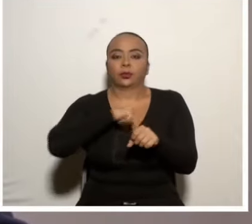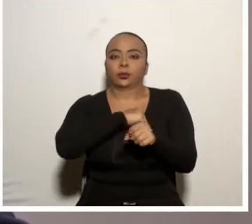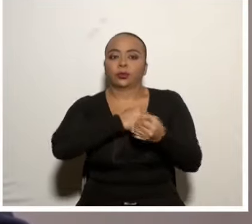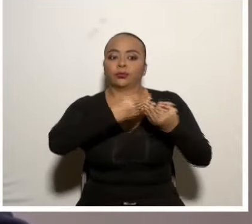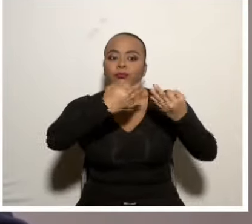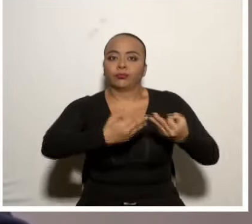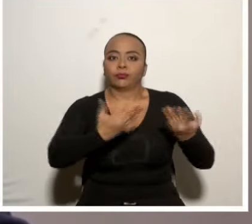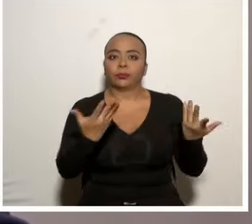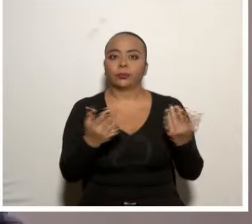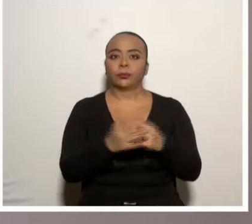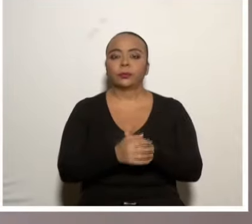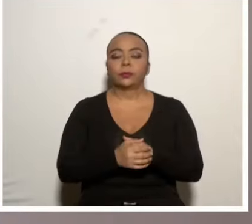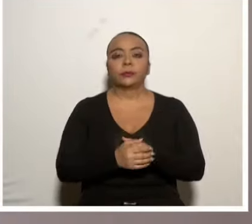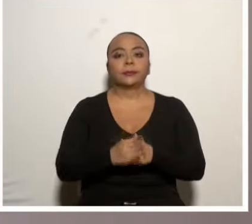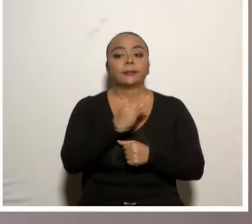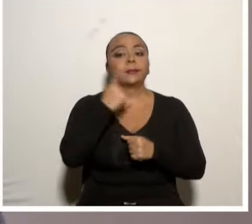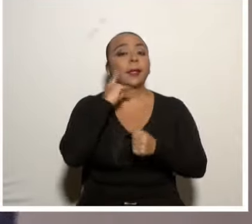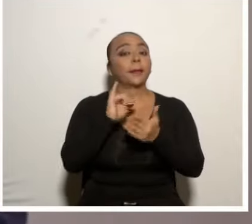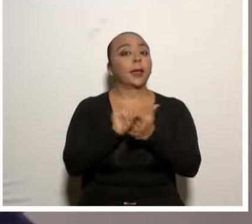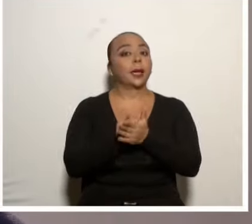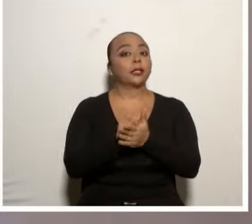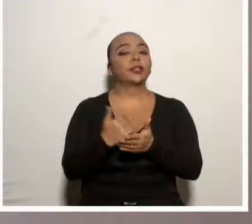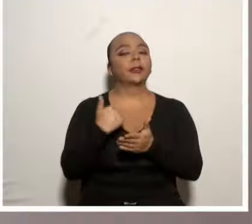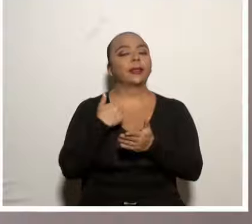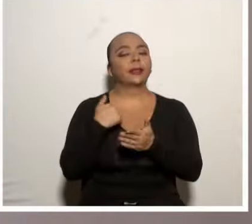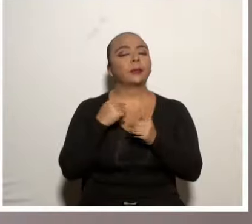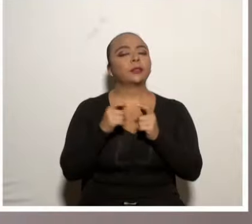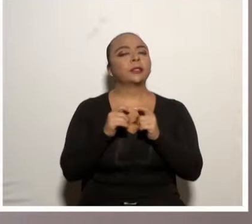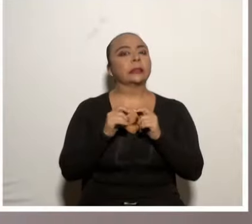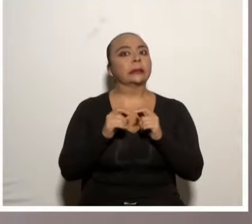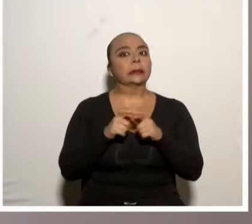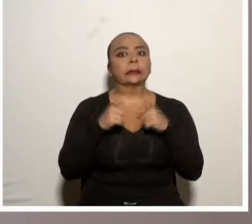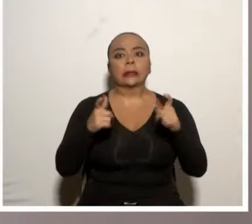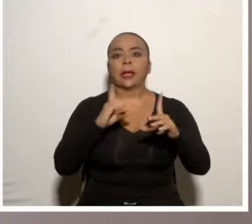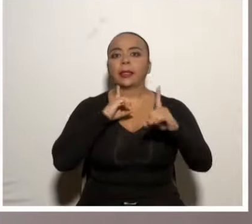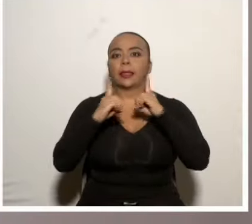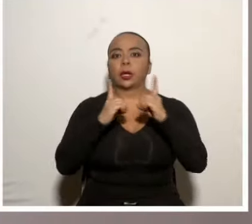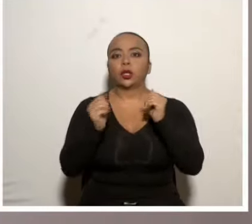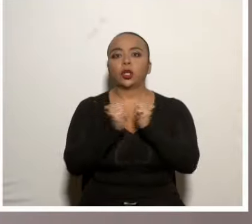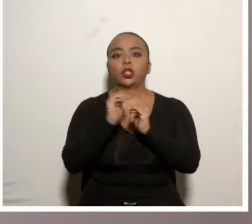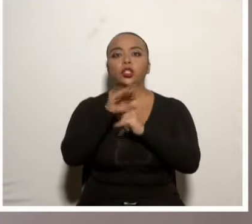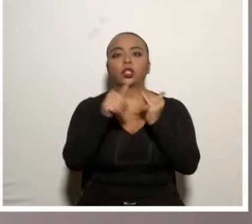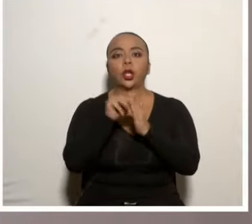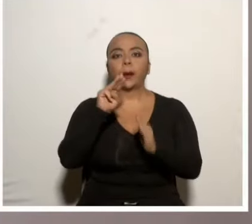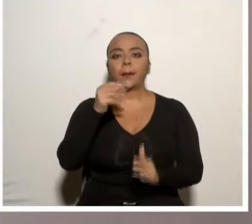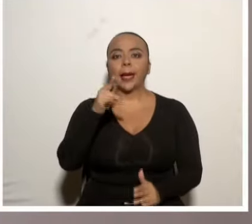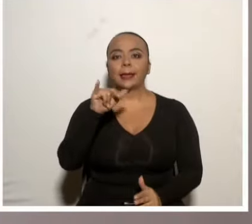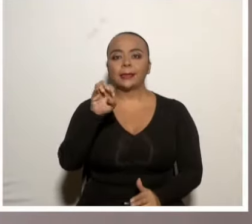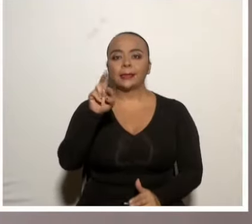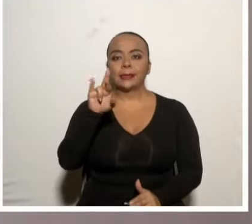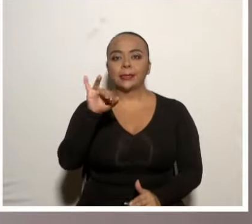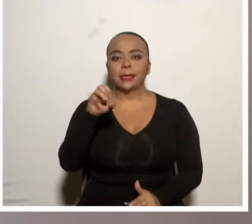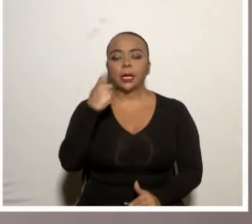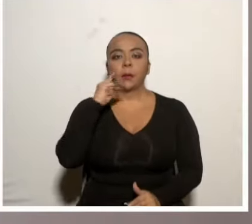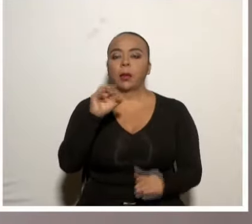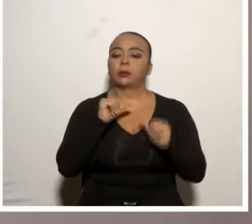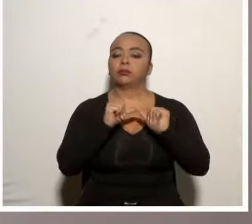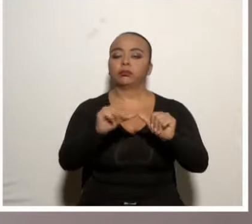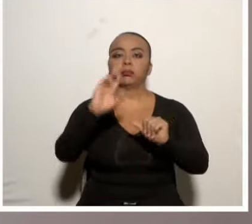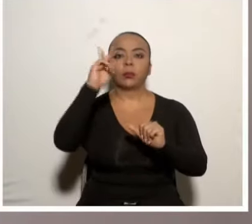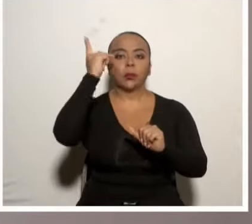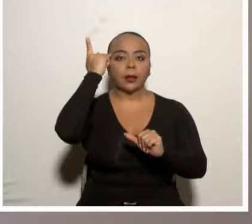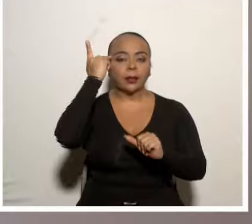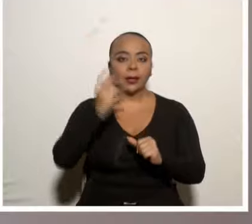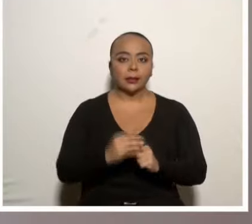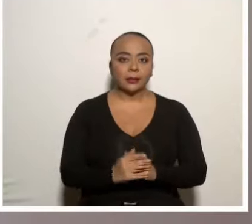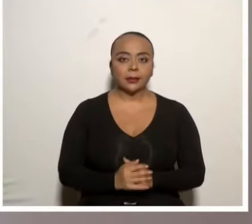día, y para esto tendremos un gran diálogo con todo el magisterio para llevar adelante las